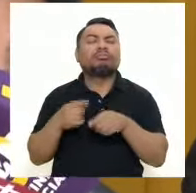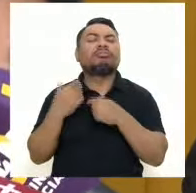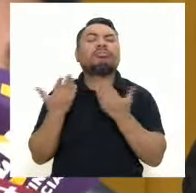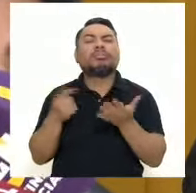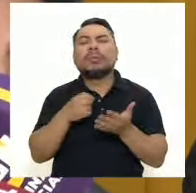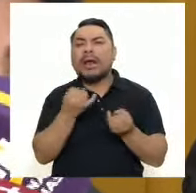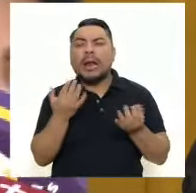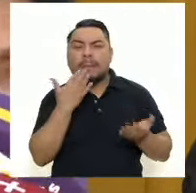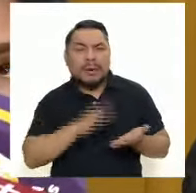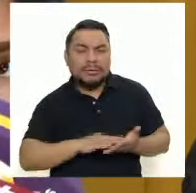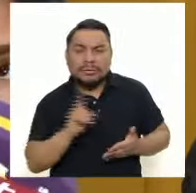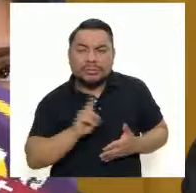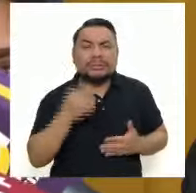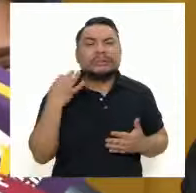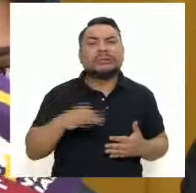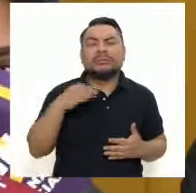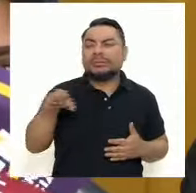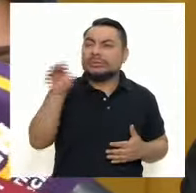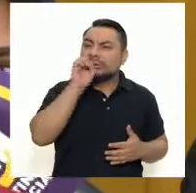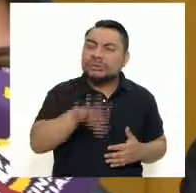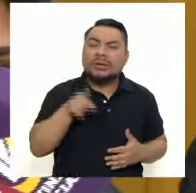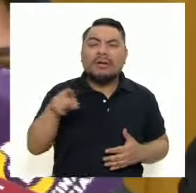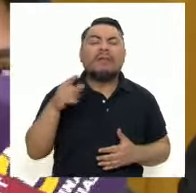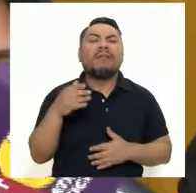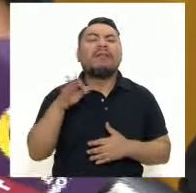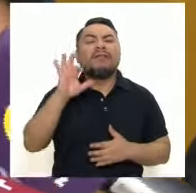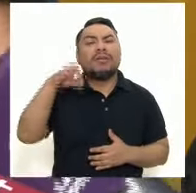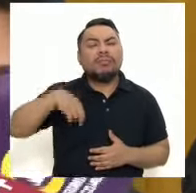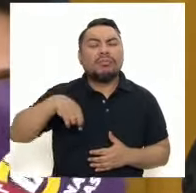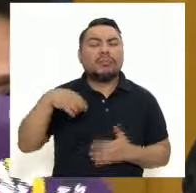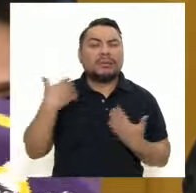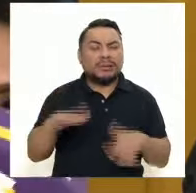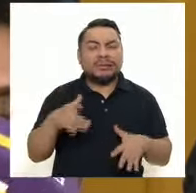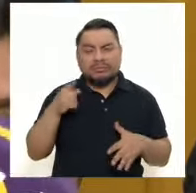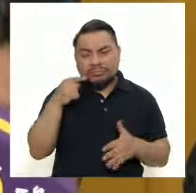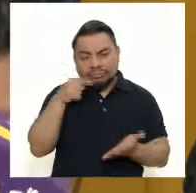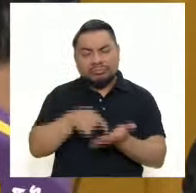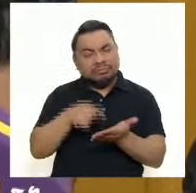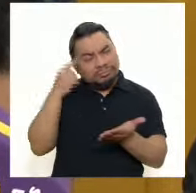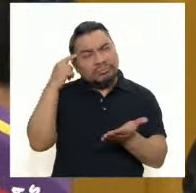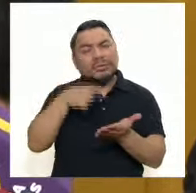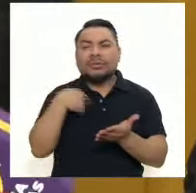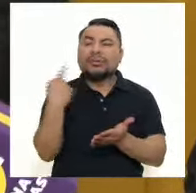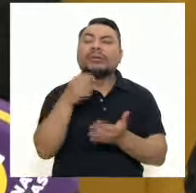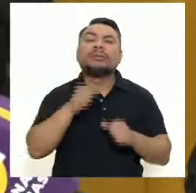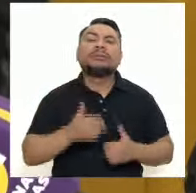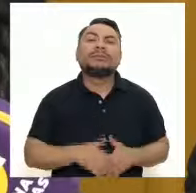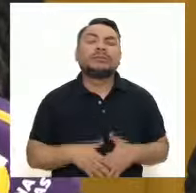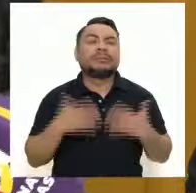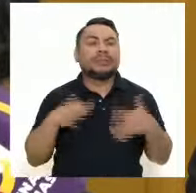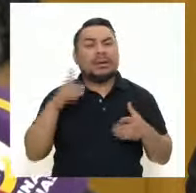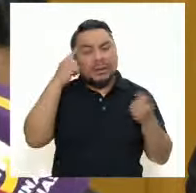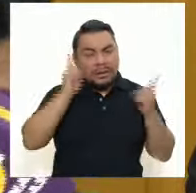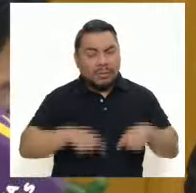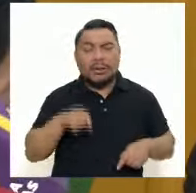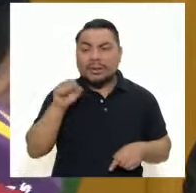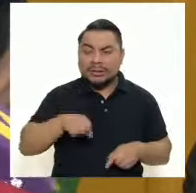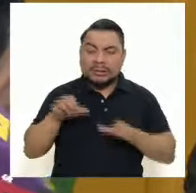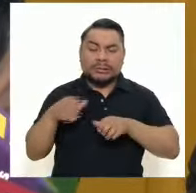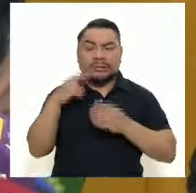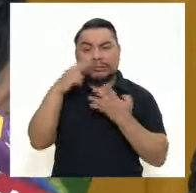algo de malo eh siempre hemos dicho fuerza popular ya hemos fijado posición nosotros estamos de acuerdo a que si